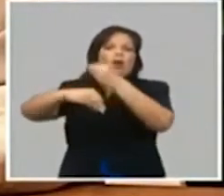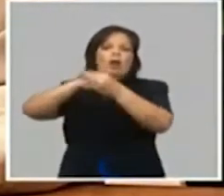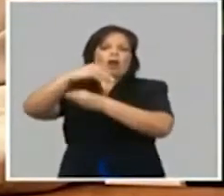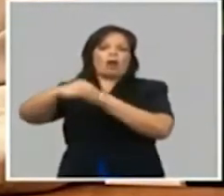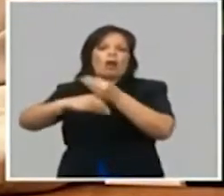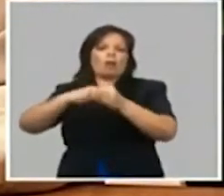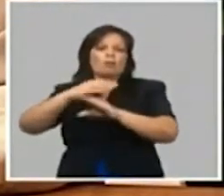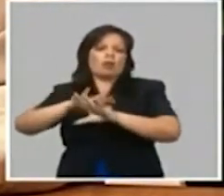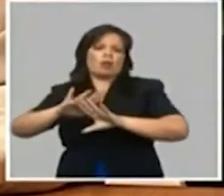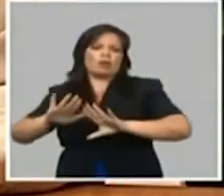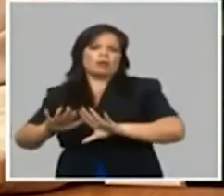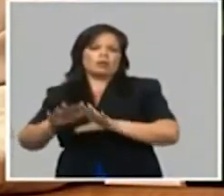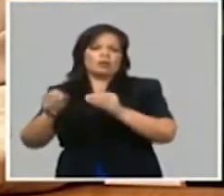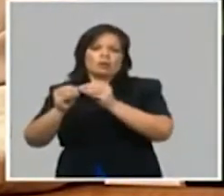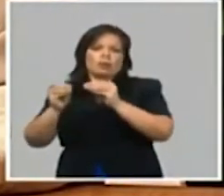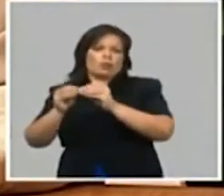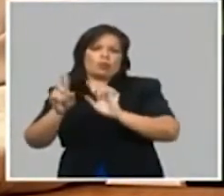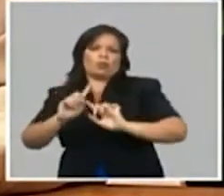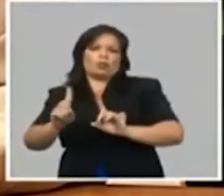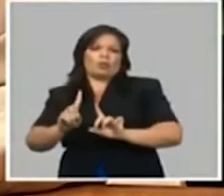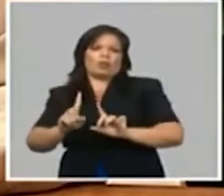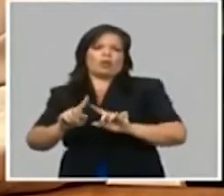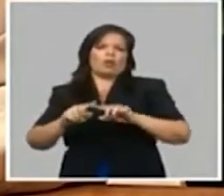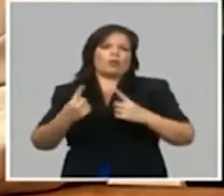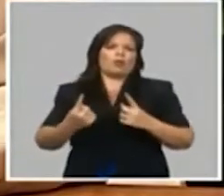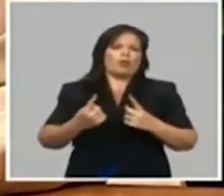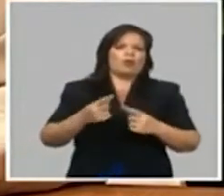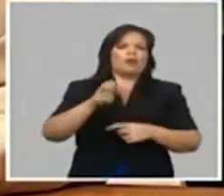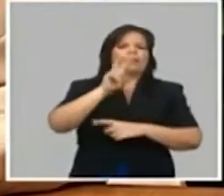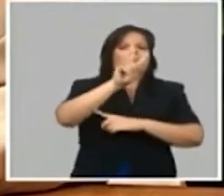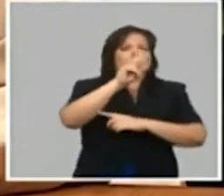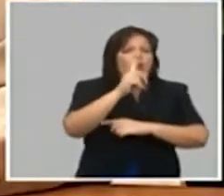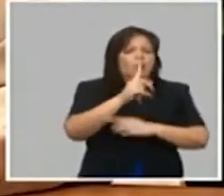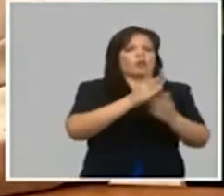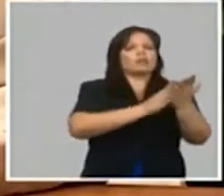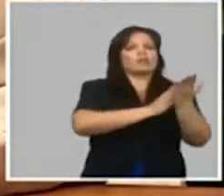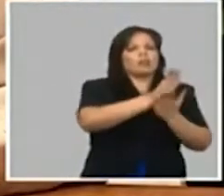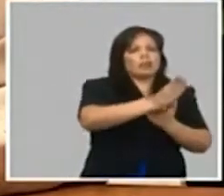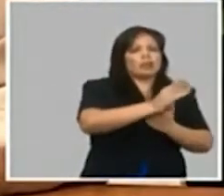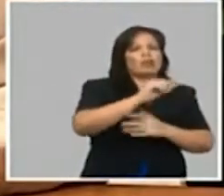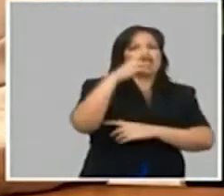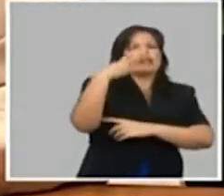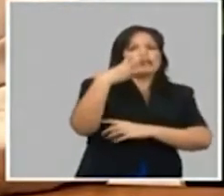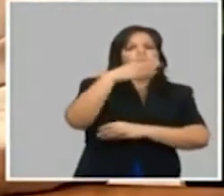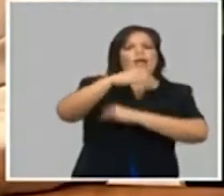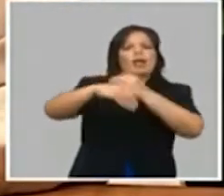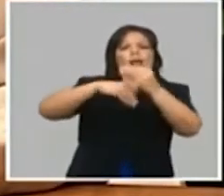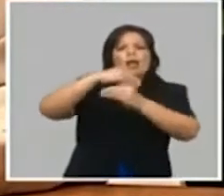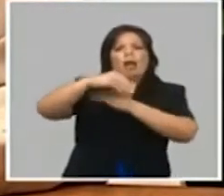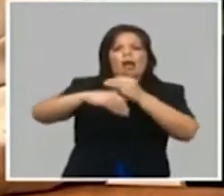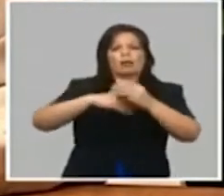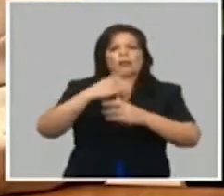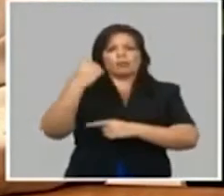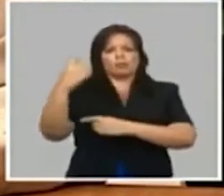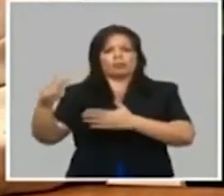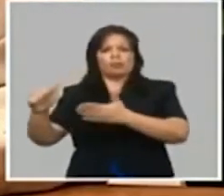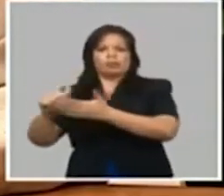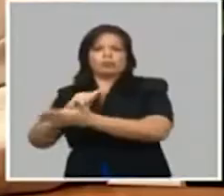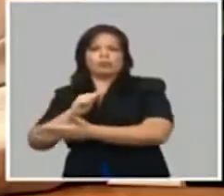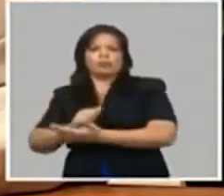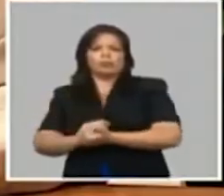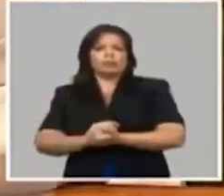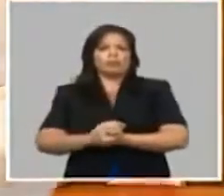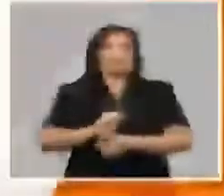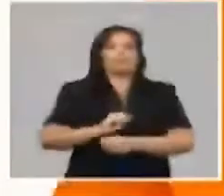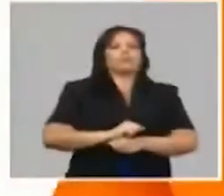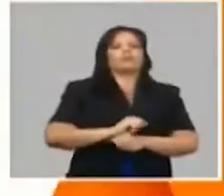que estaba. En la segunda fase 21 se mantiene, 3 se modifican y 1 se elimina, y en la tercera fase 12 se mantienen,